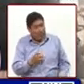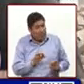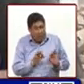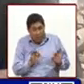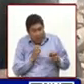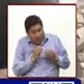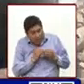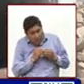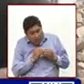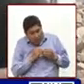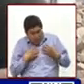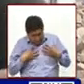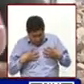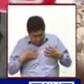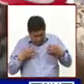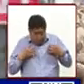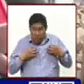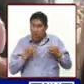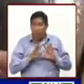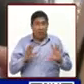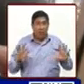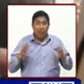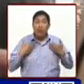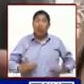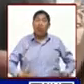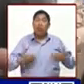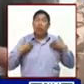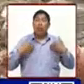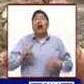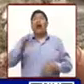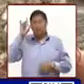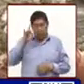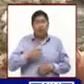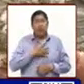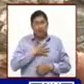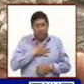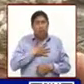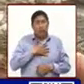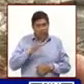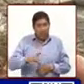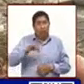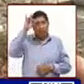que la ropita, ¿no? ¿Los restos encontraron? Sí, hemos encontrado.